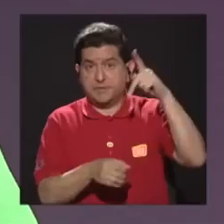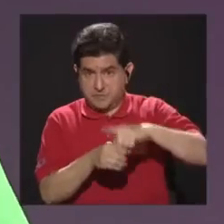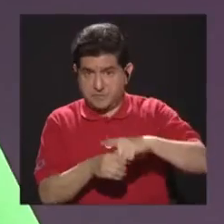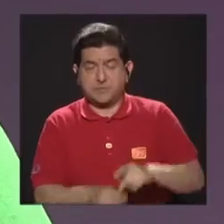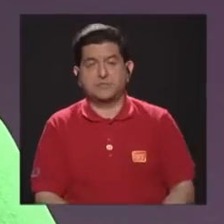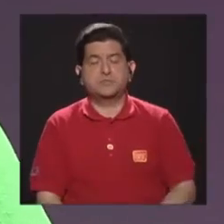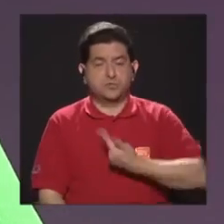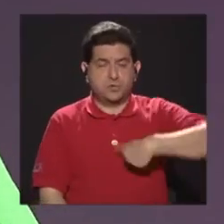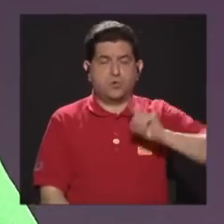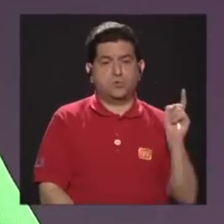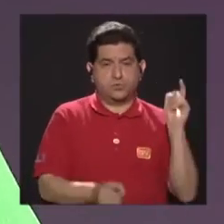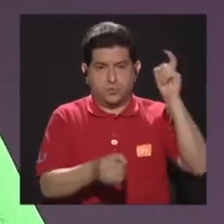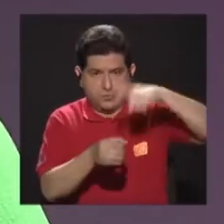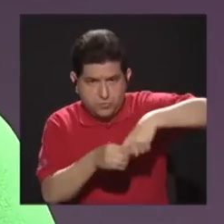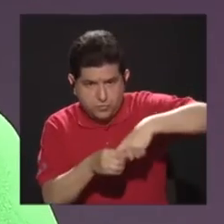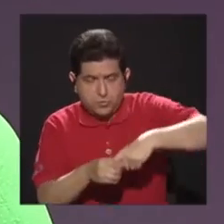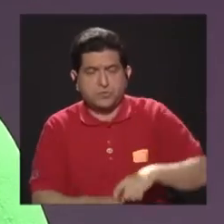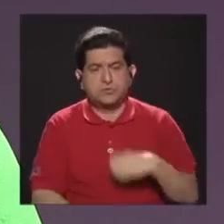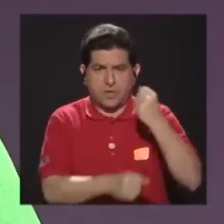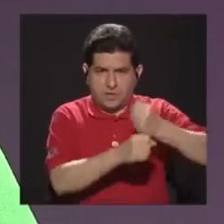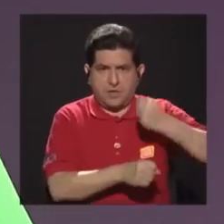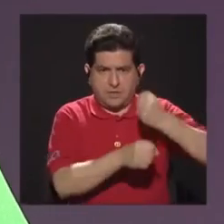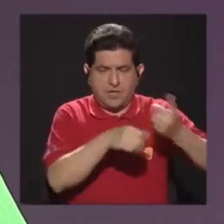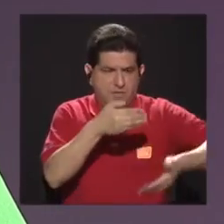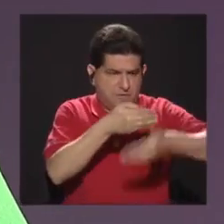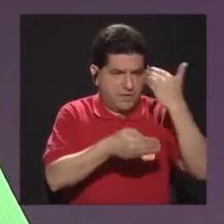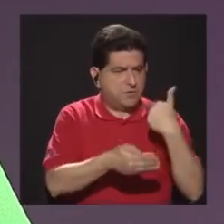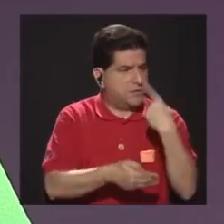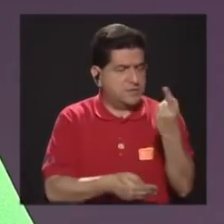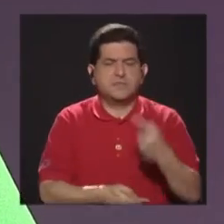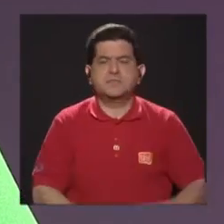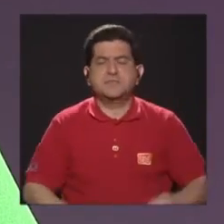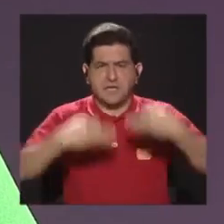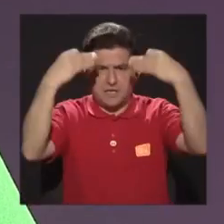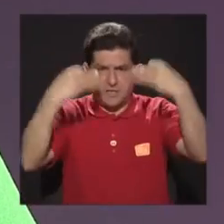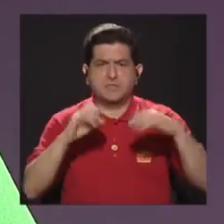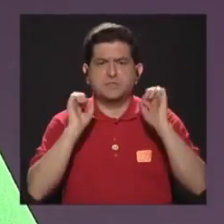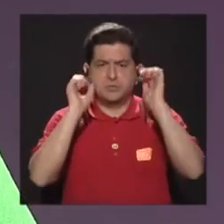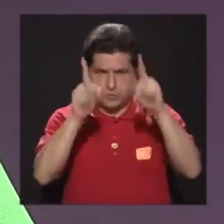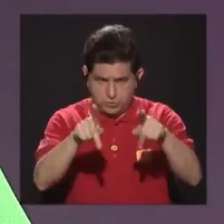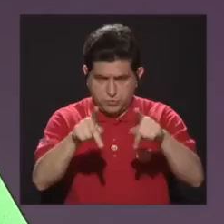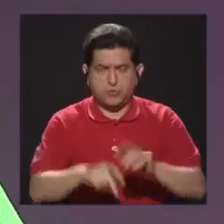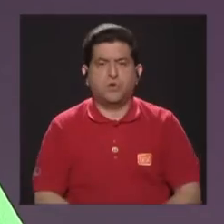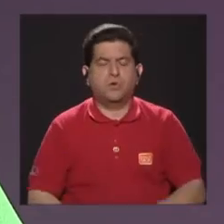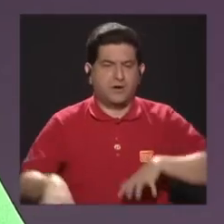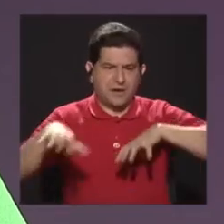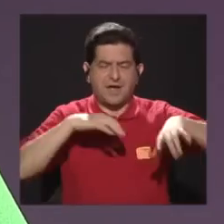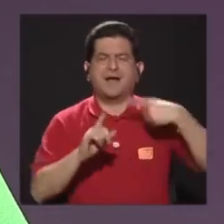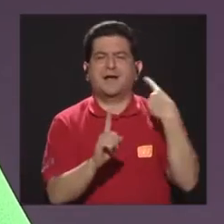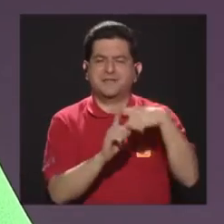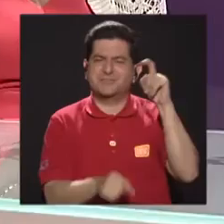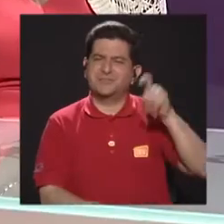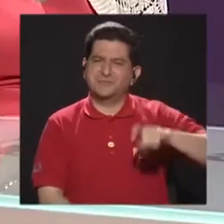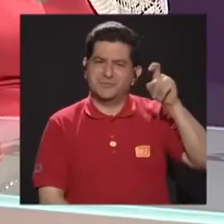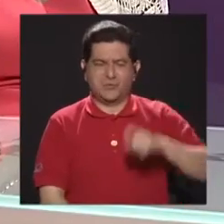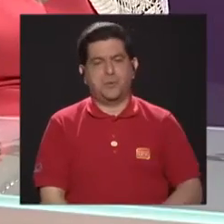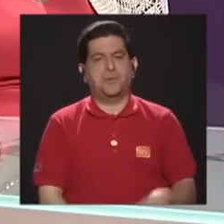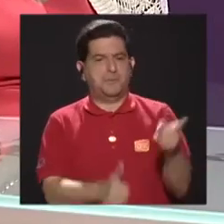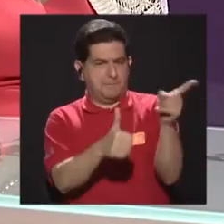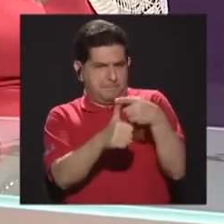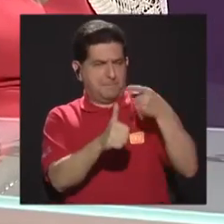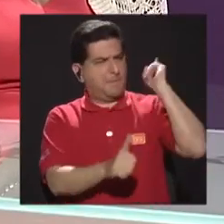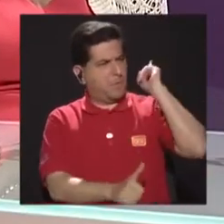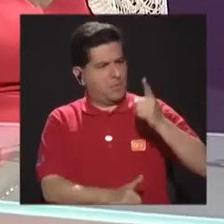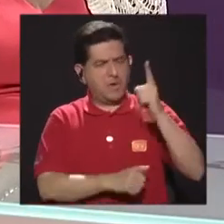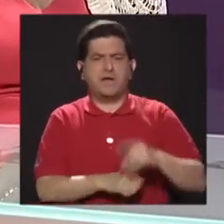para que podamos incorporarnos a esos puestos que hablábamos de toma de decisiones, se ha dado con acciones afirmativas que primero